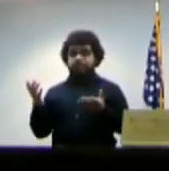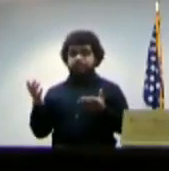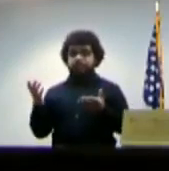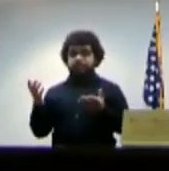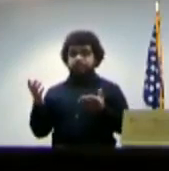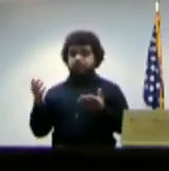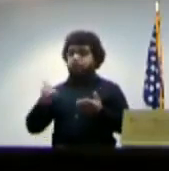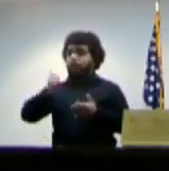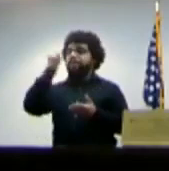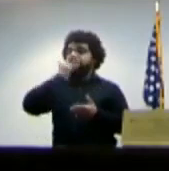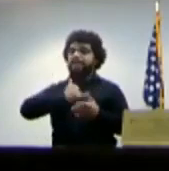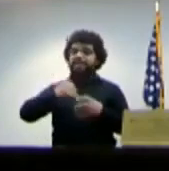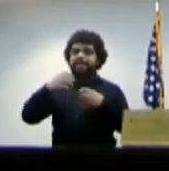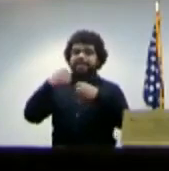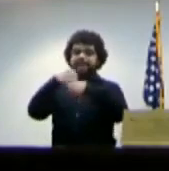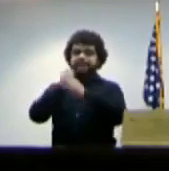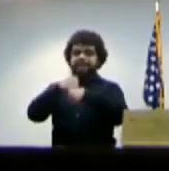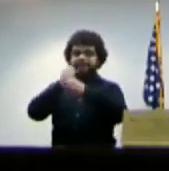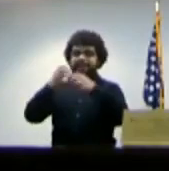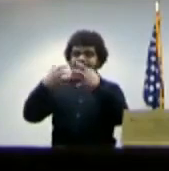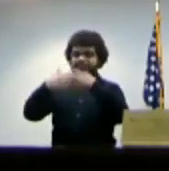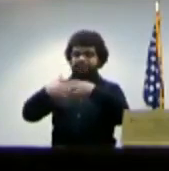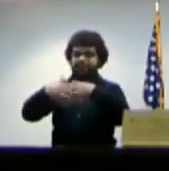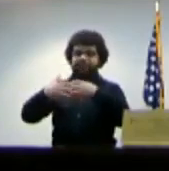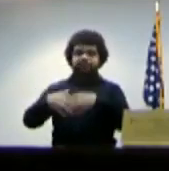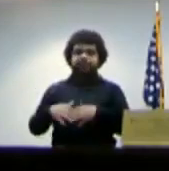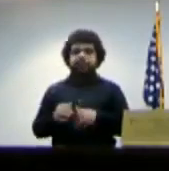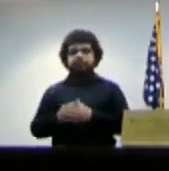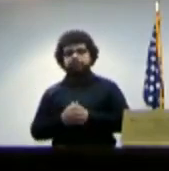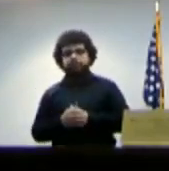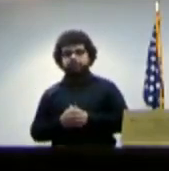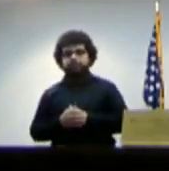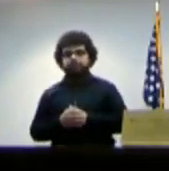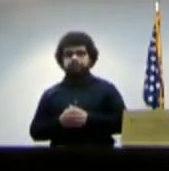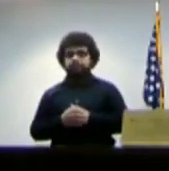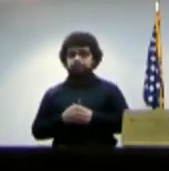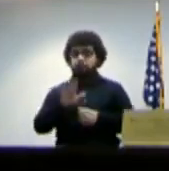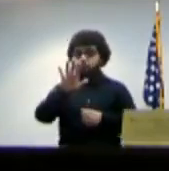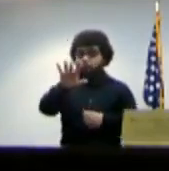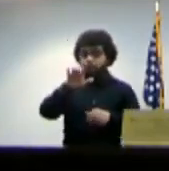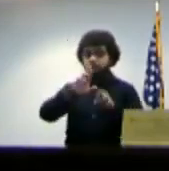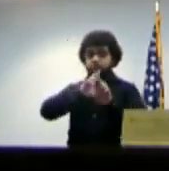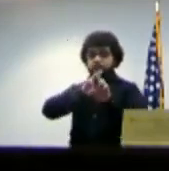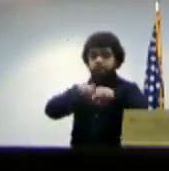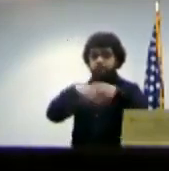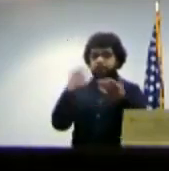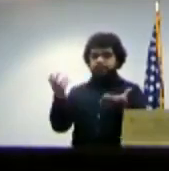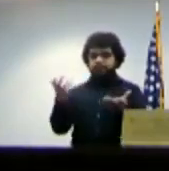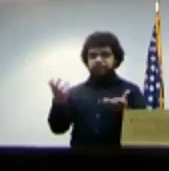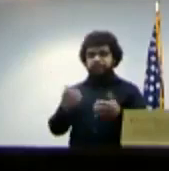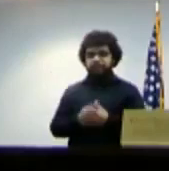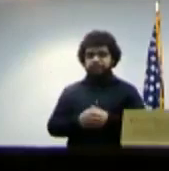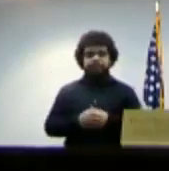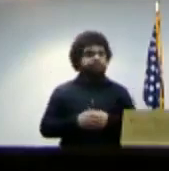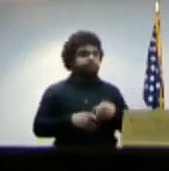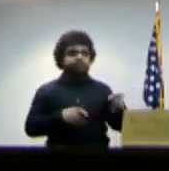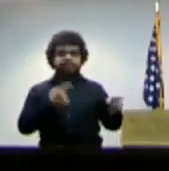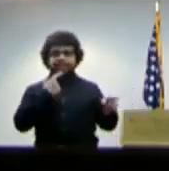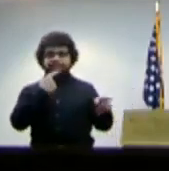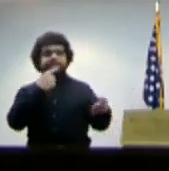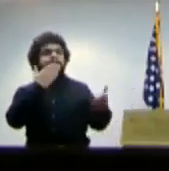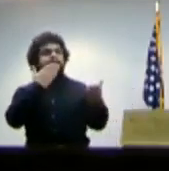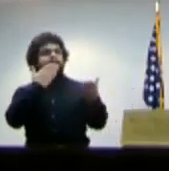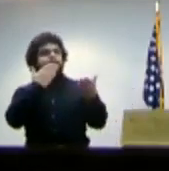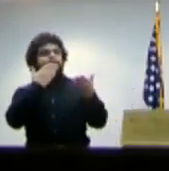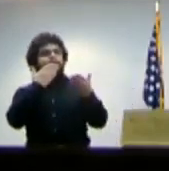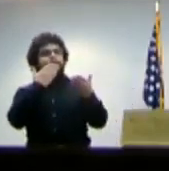generación. ¿Y cuál sería su contestación a eso? Qué bueno que lo pregunto de nuevo para que